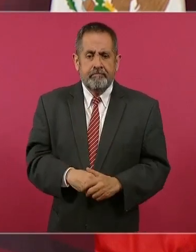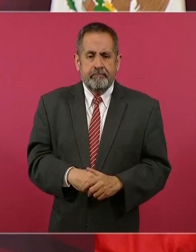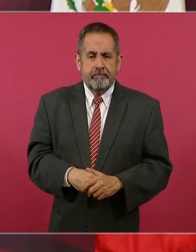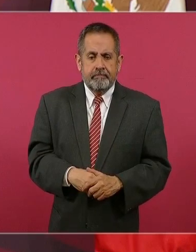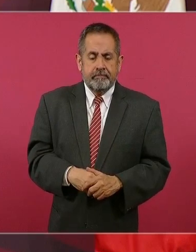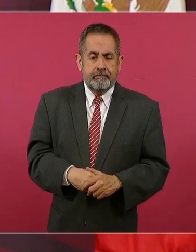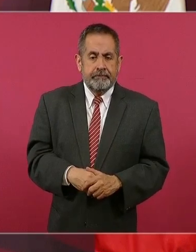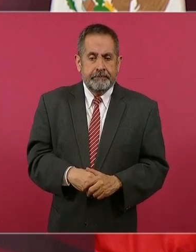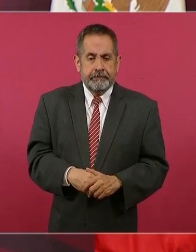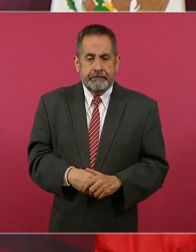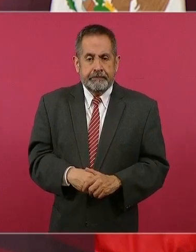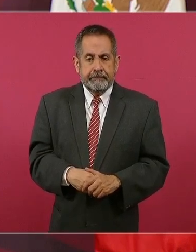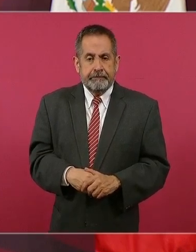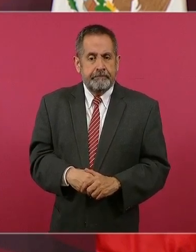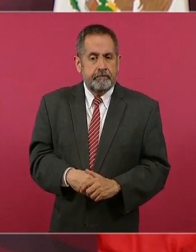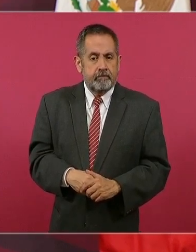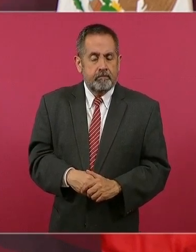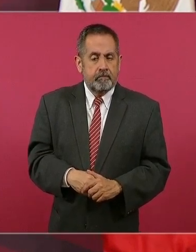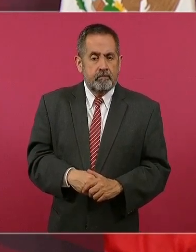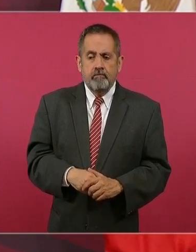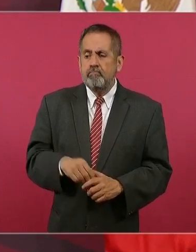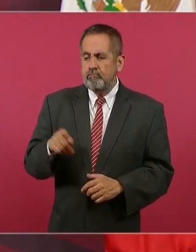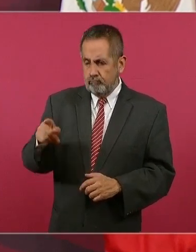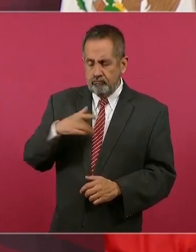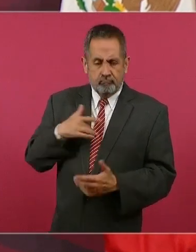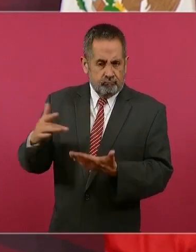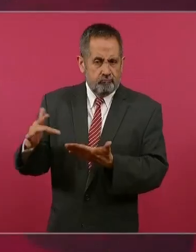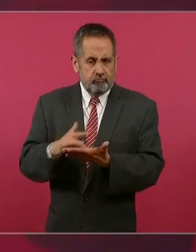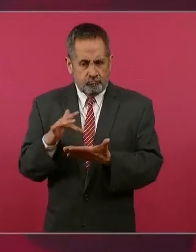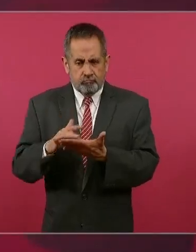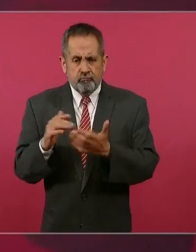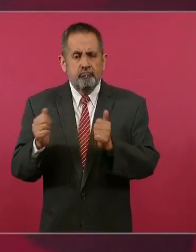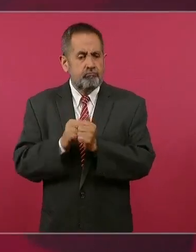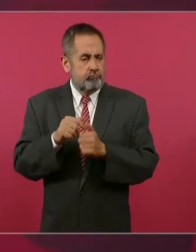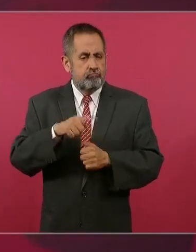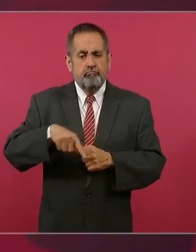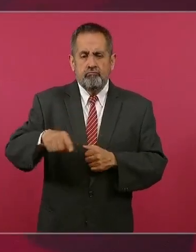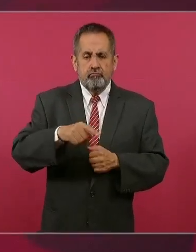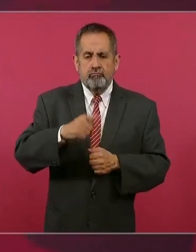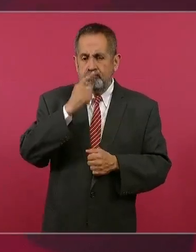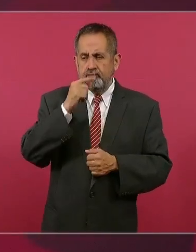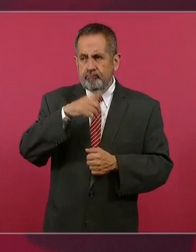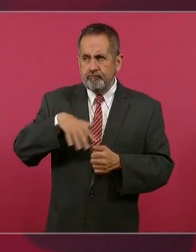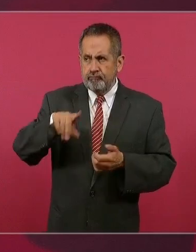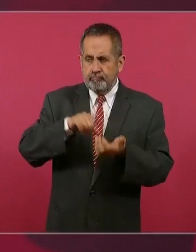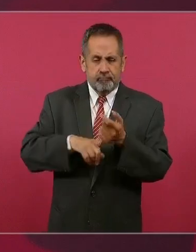Y se cuenta con el apoyo de las autoridades locales,